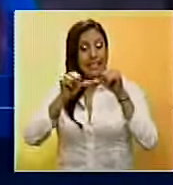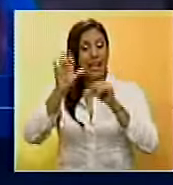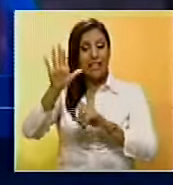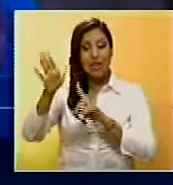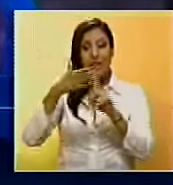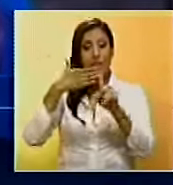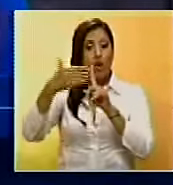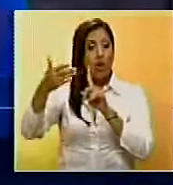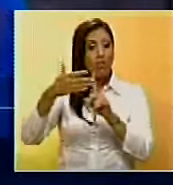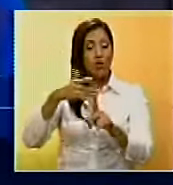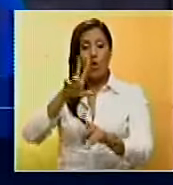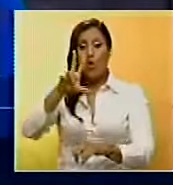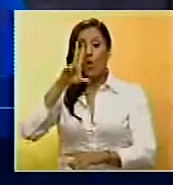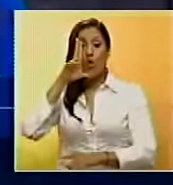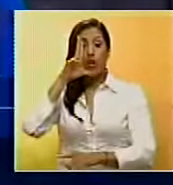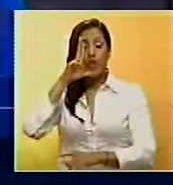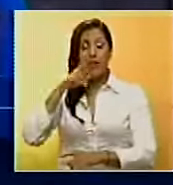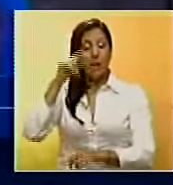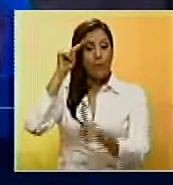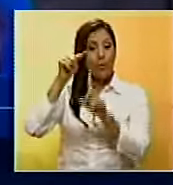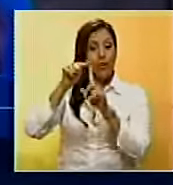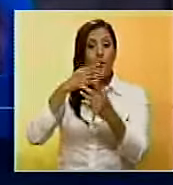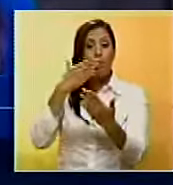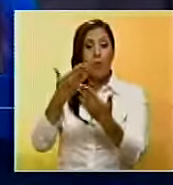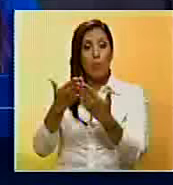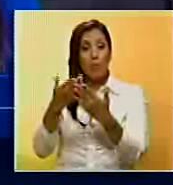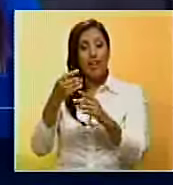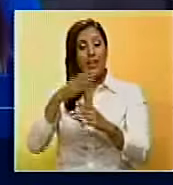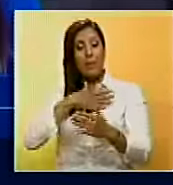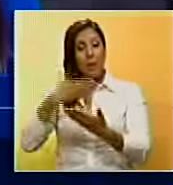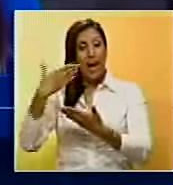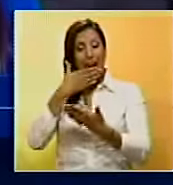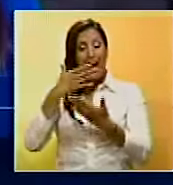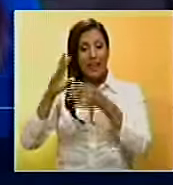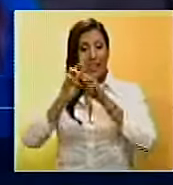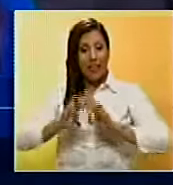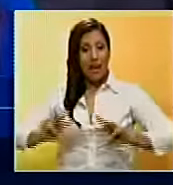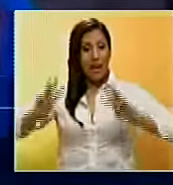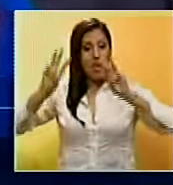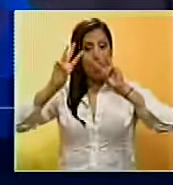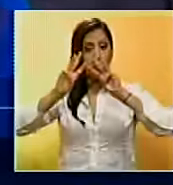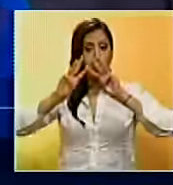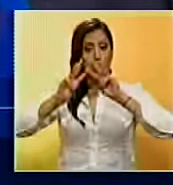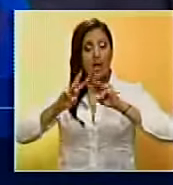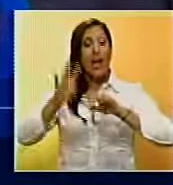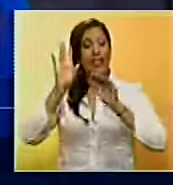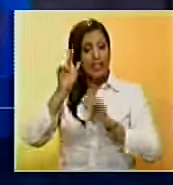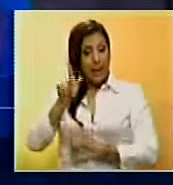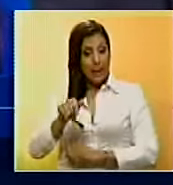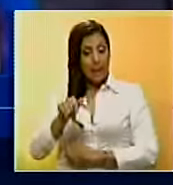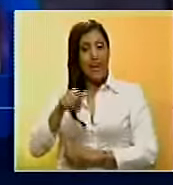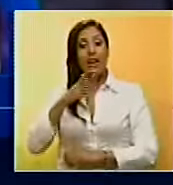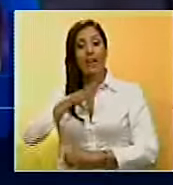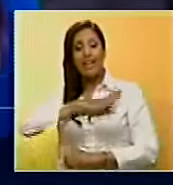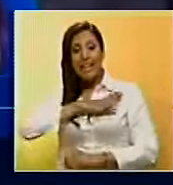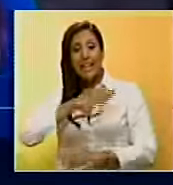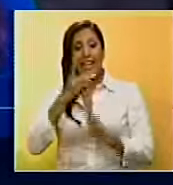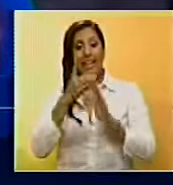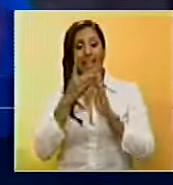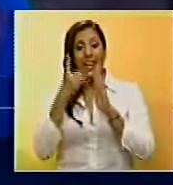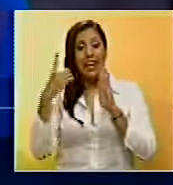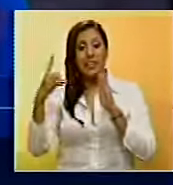una violación flagrante a los principios y propósitos de la Carta de las Naciones Unidas, así como al Estado de